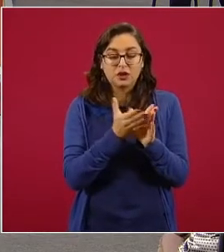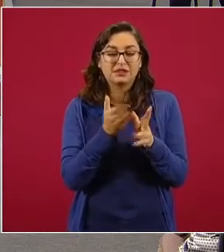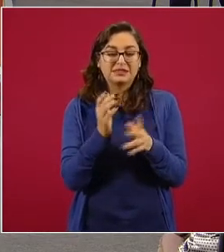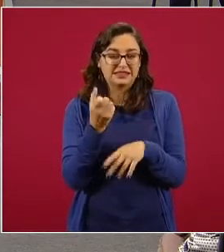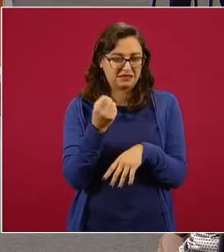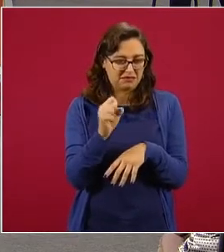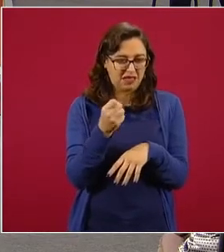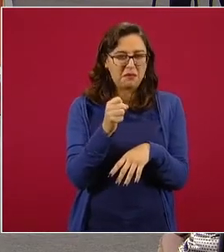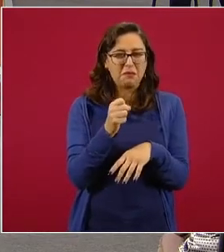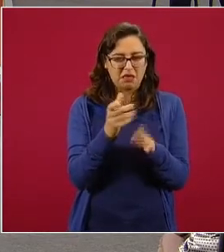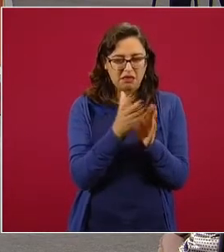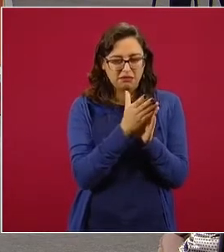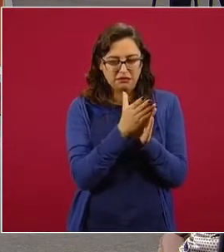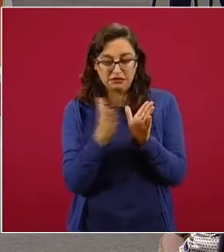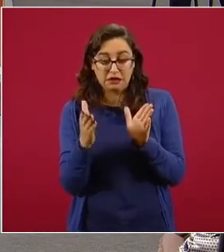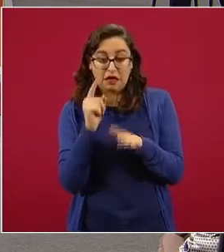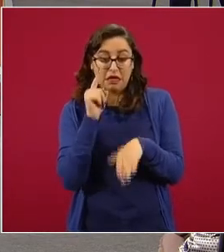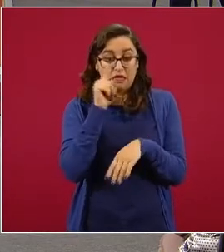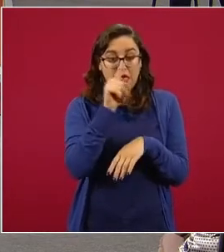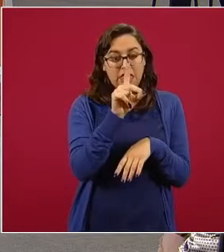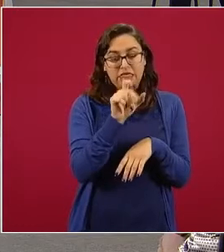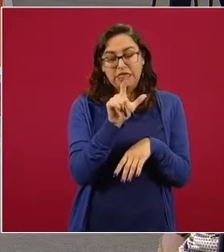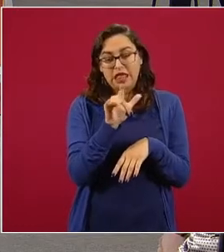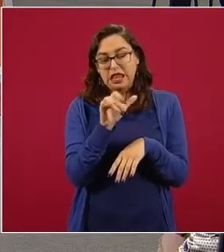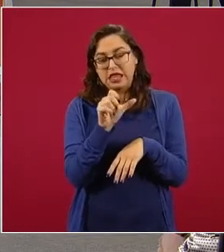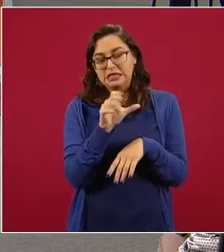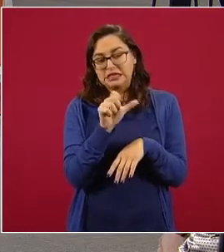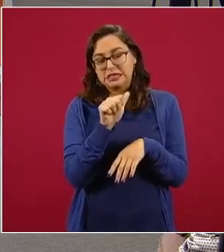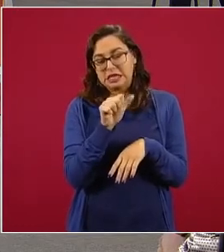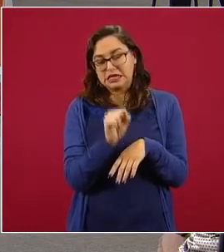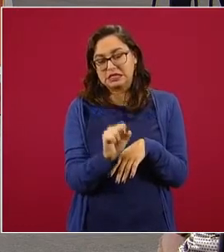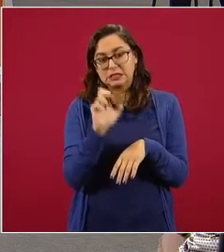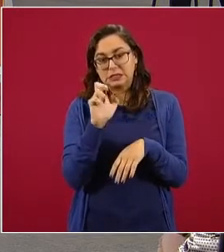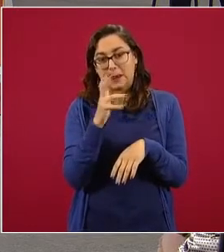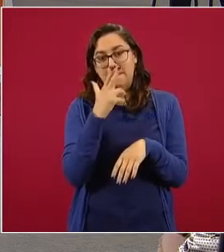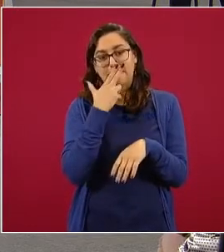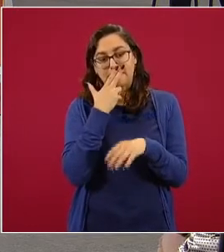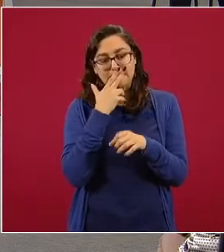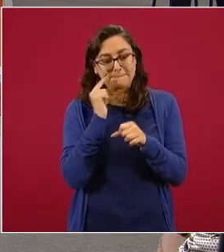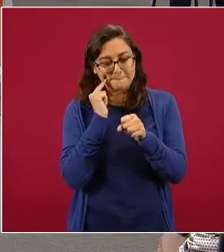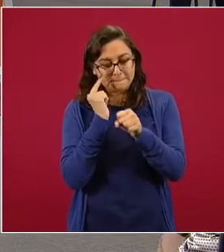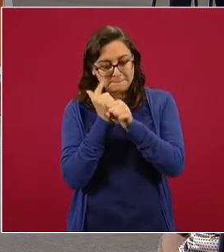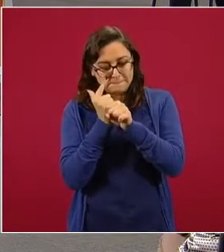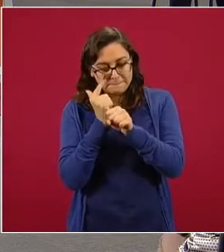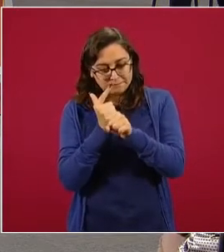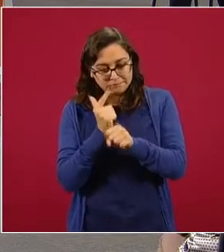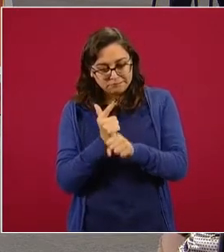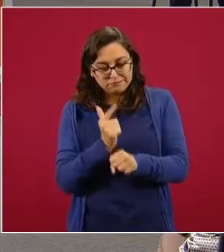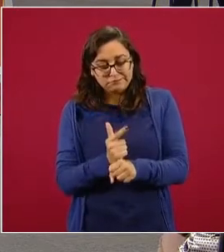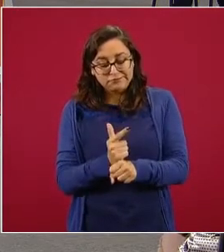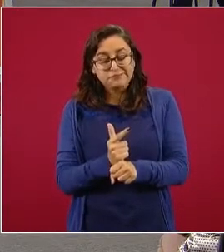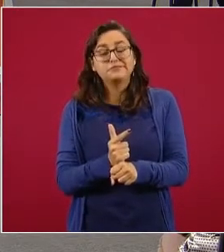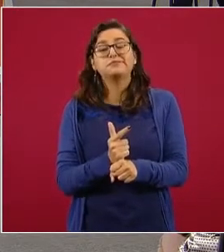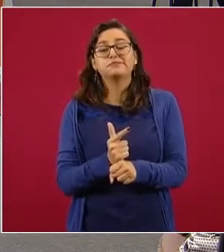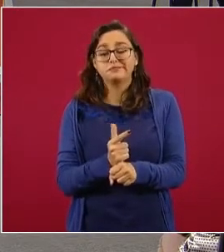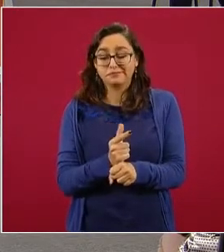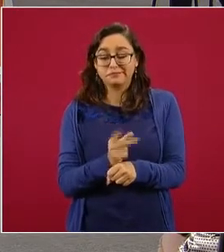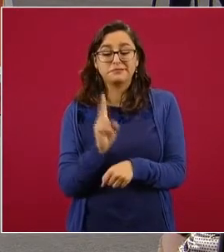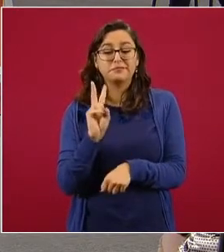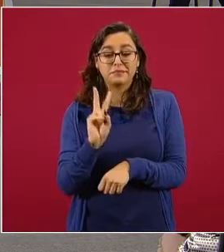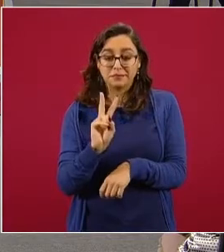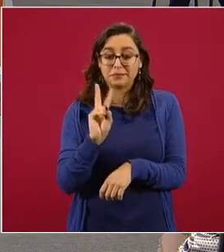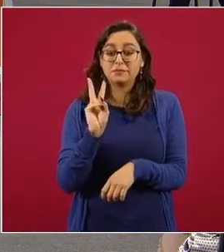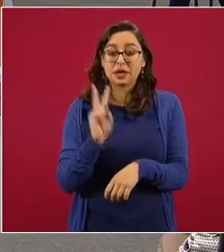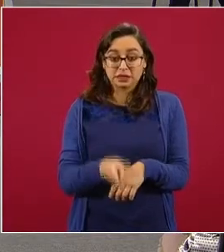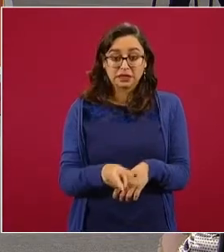de septiembre en Delicias, Chihuahua. Encontró elementos que hacen suponer la culpabilidad